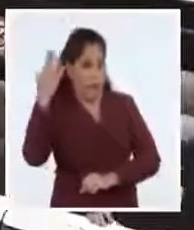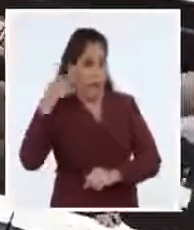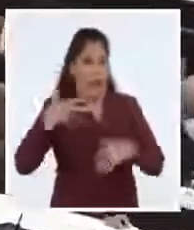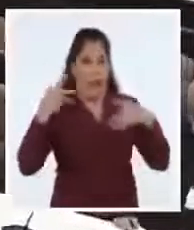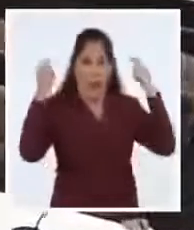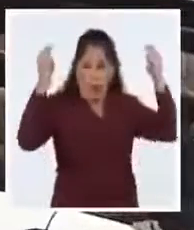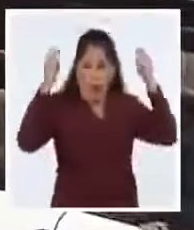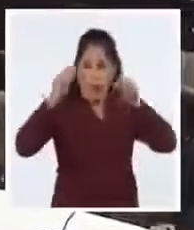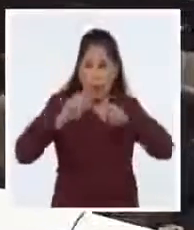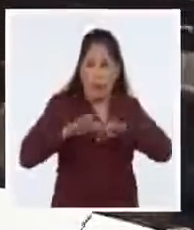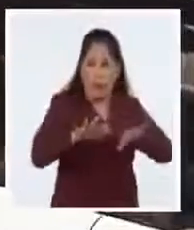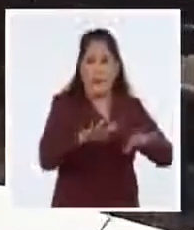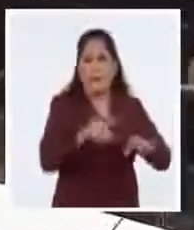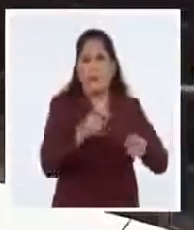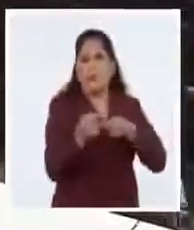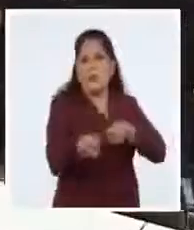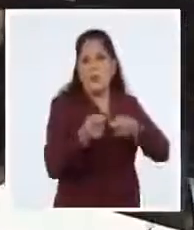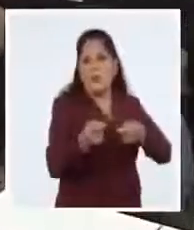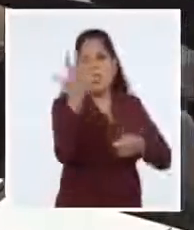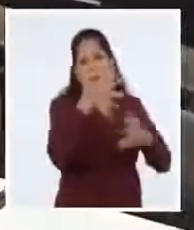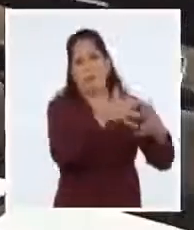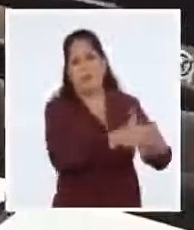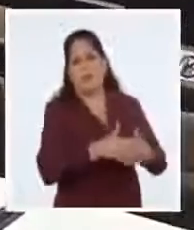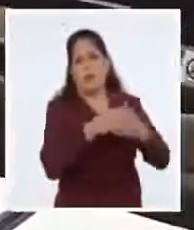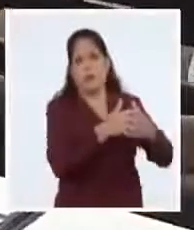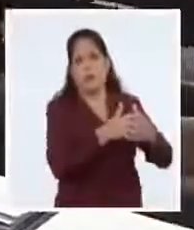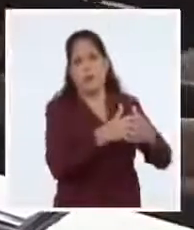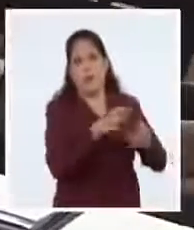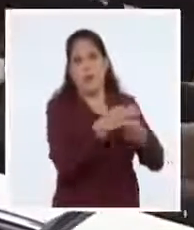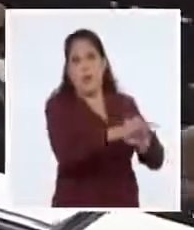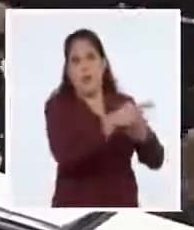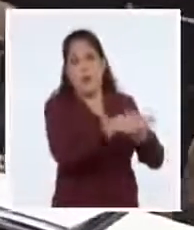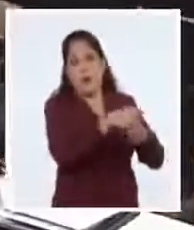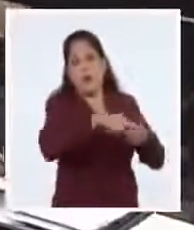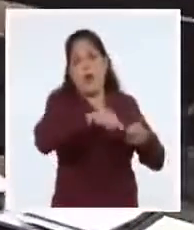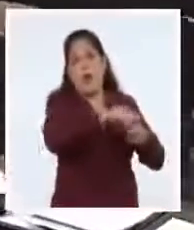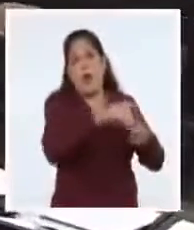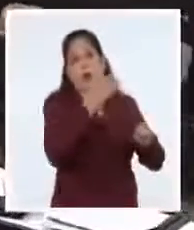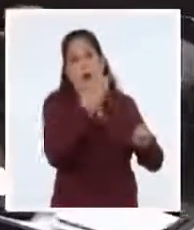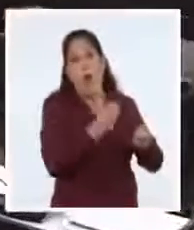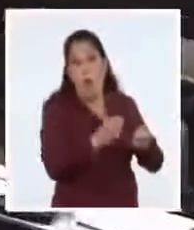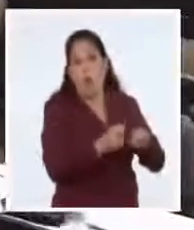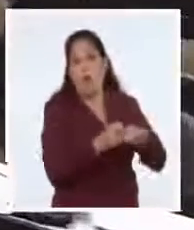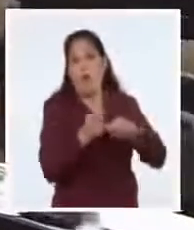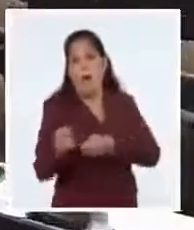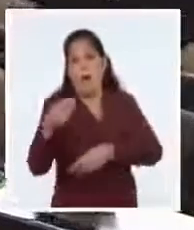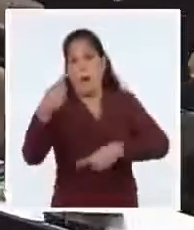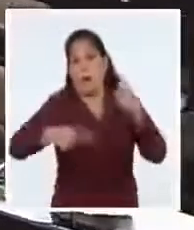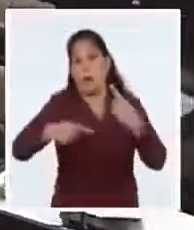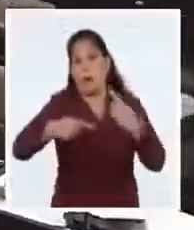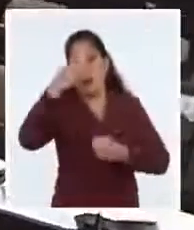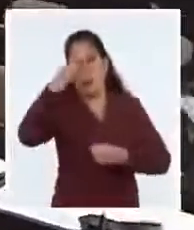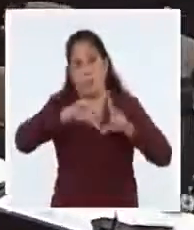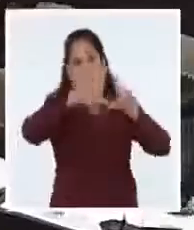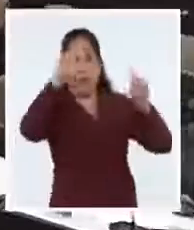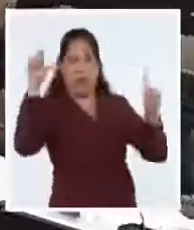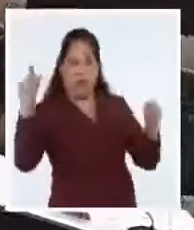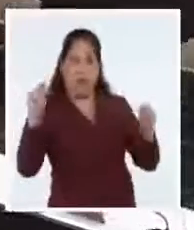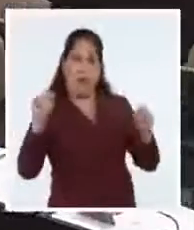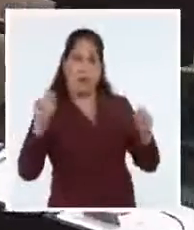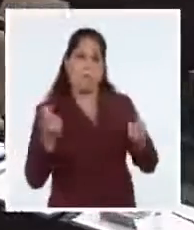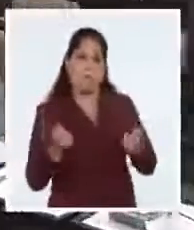más que provocaciones y hechos vandálicos como parte de toda esta estrategia de la guerra no convencional y del golpe